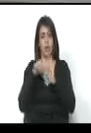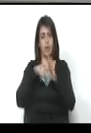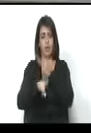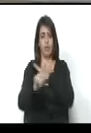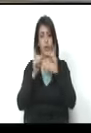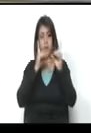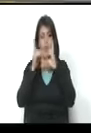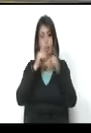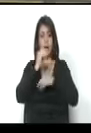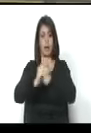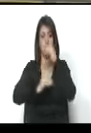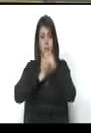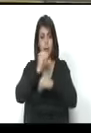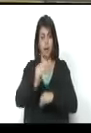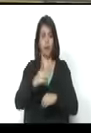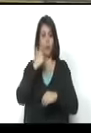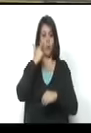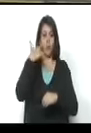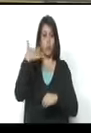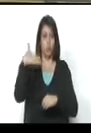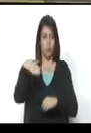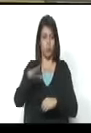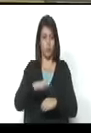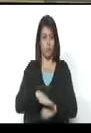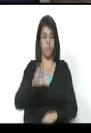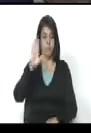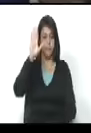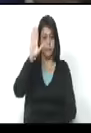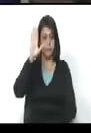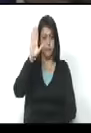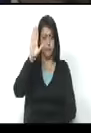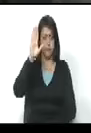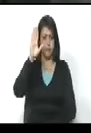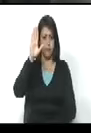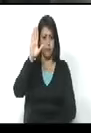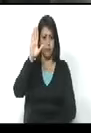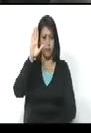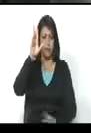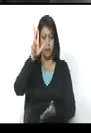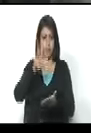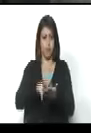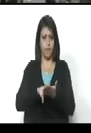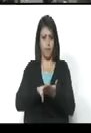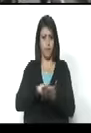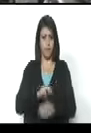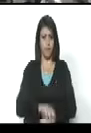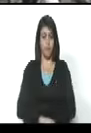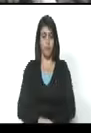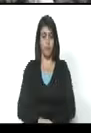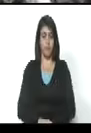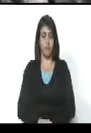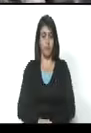y Debates, sírvanse de manifestarlo con la señal de costumbre. Queda aprobado.